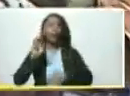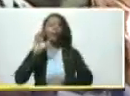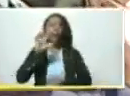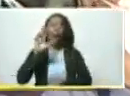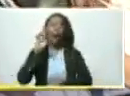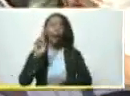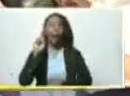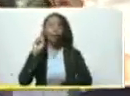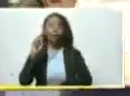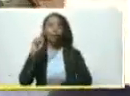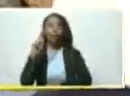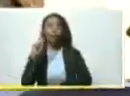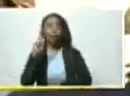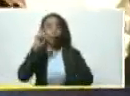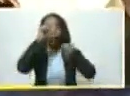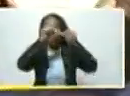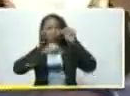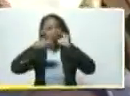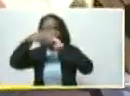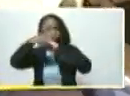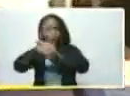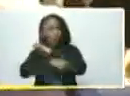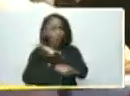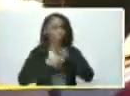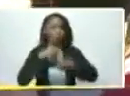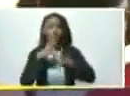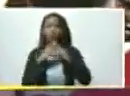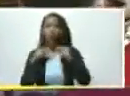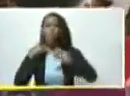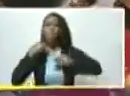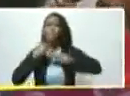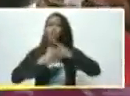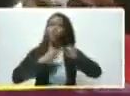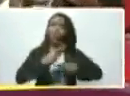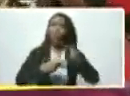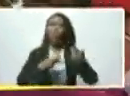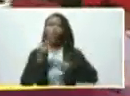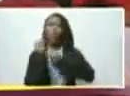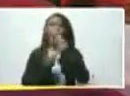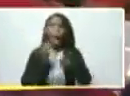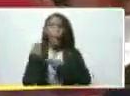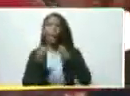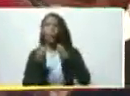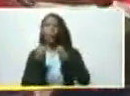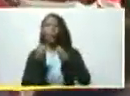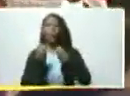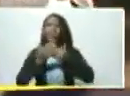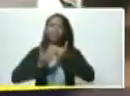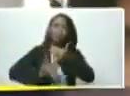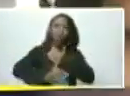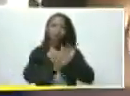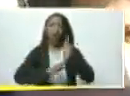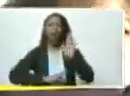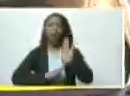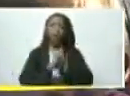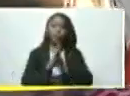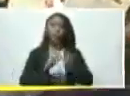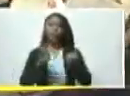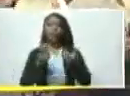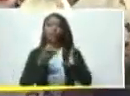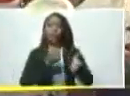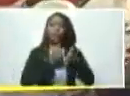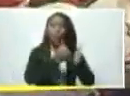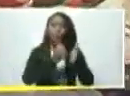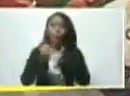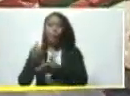3R.net, revisar a fondo todos los procesos de producción, todos los procesos de abastecimiento y